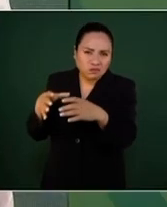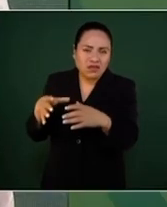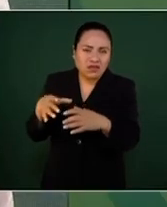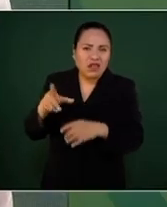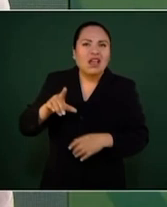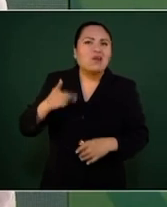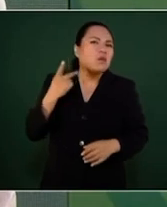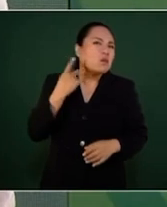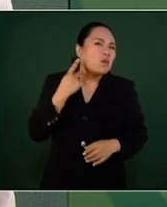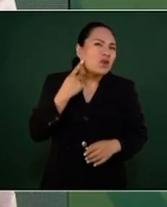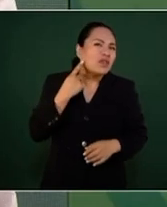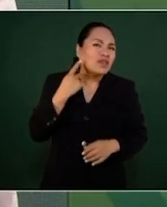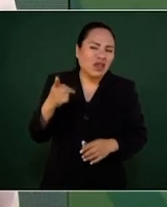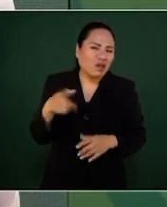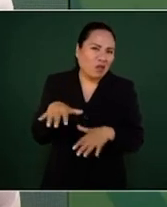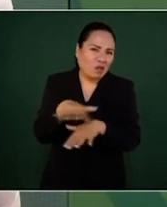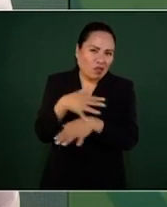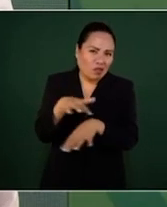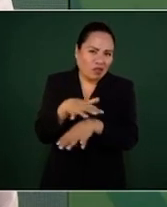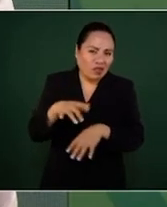mejor dicho, politiqueros,